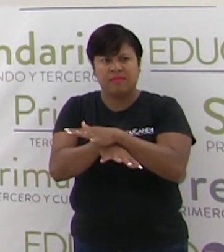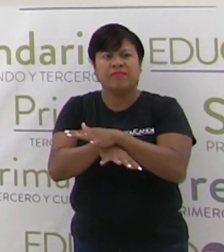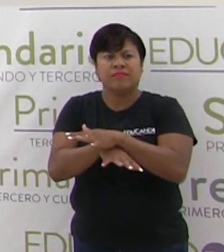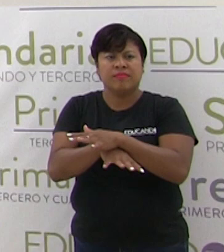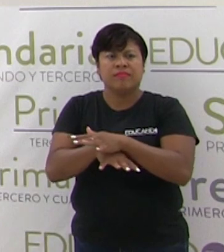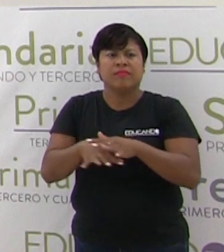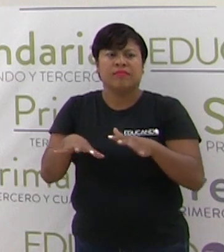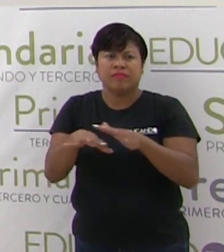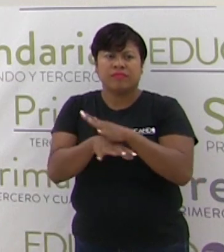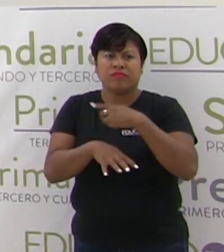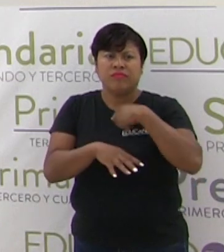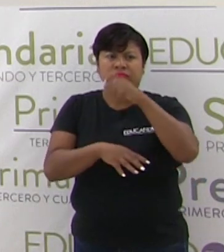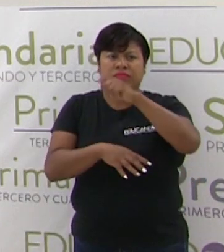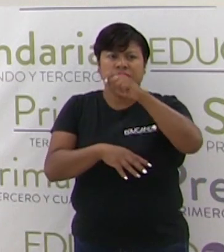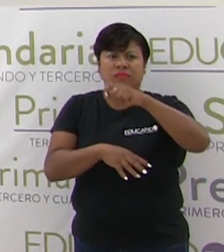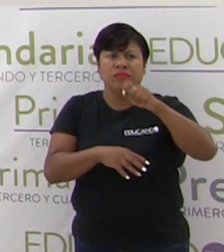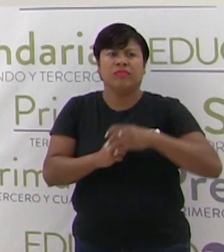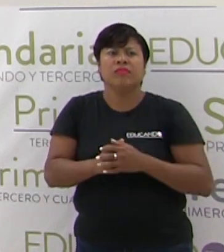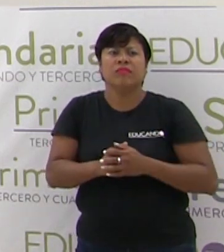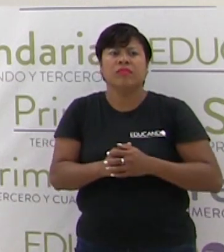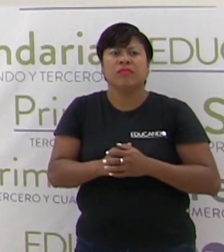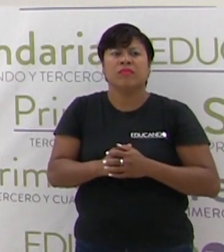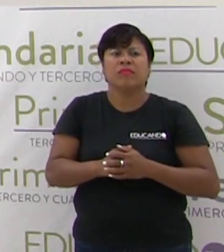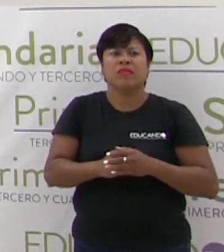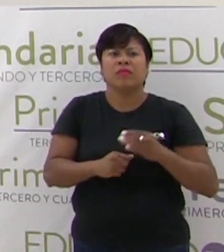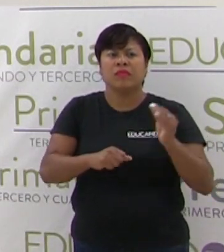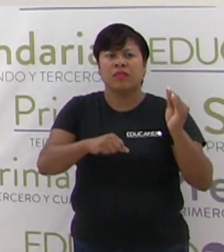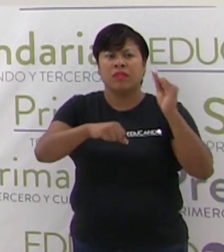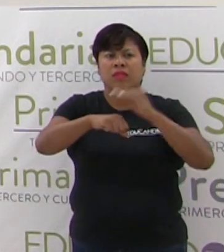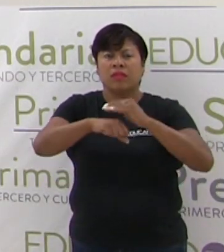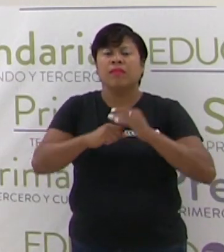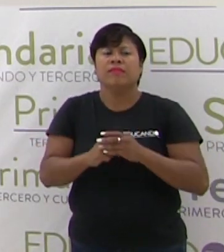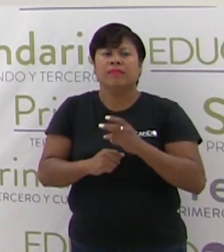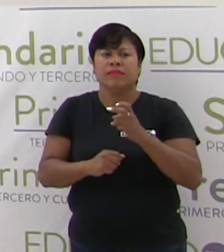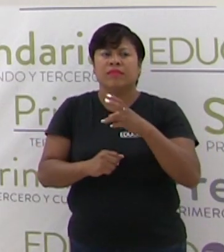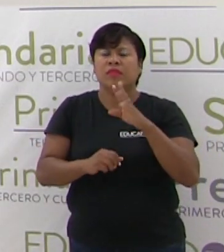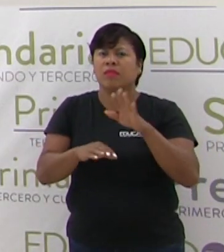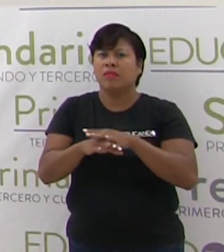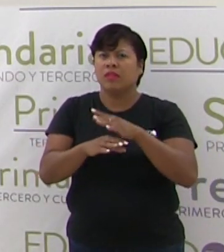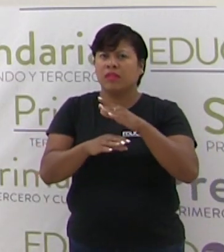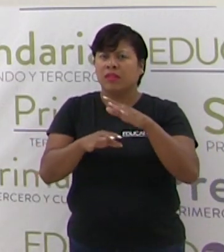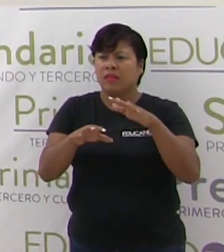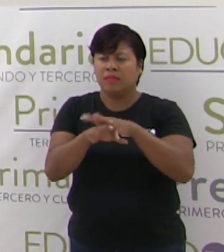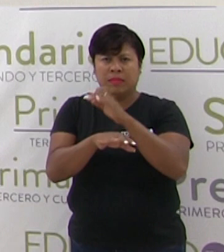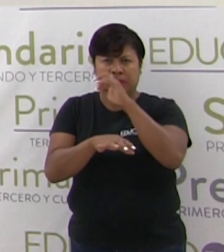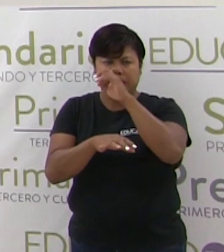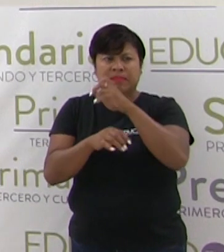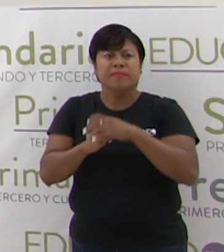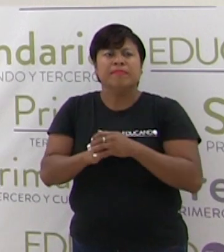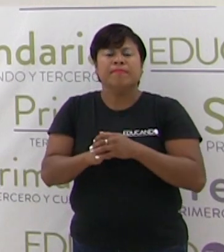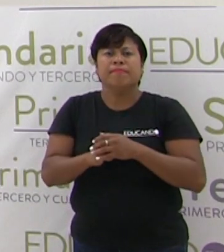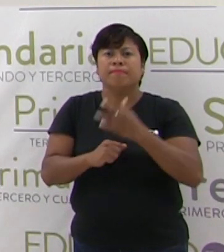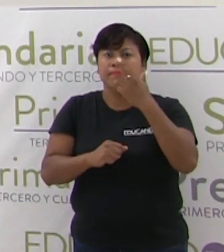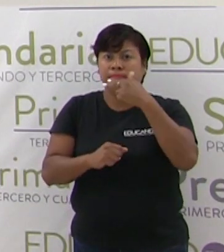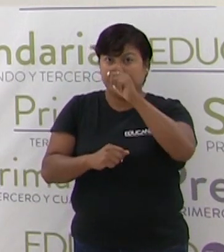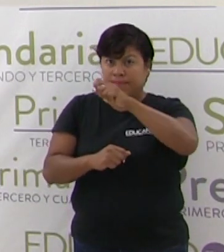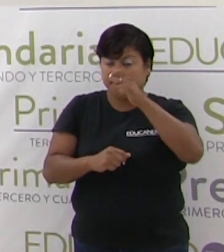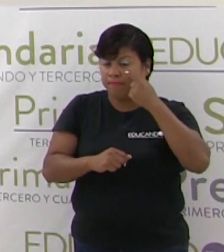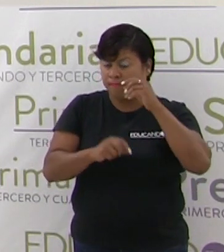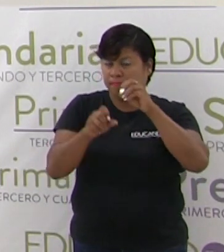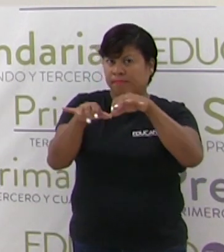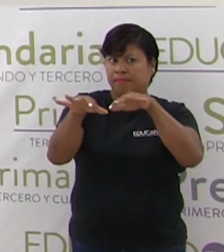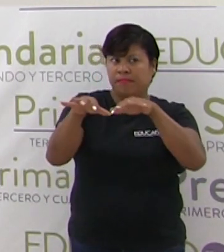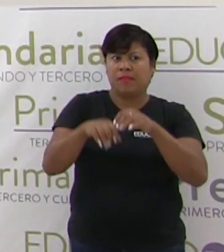no me está escribiendo bien las letras. Vamos a poner el rojo además porque se va a ver mejor. Miren.